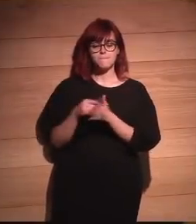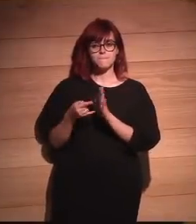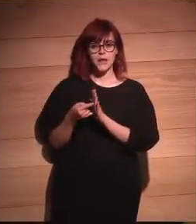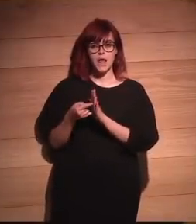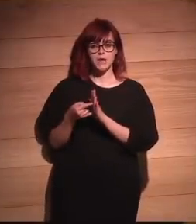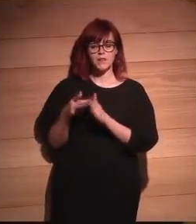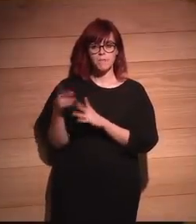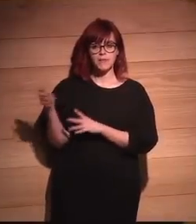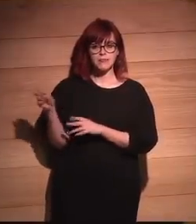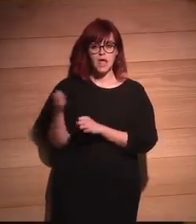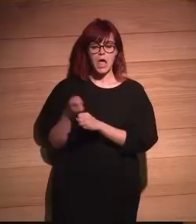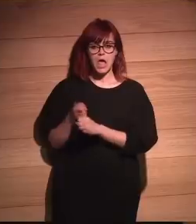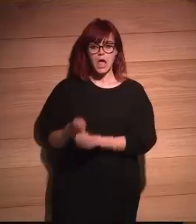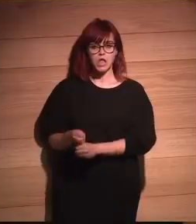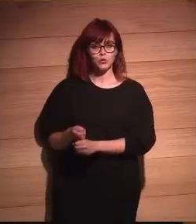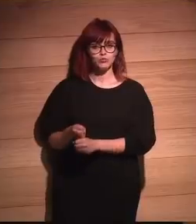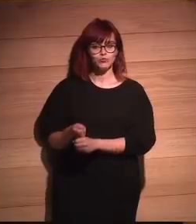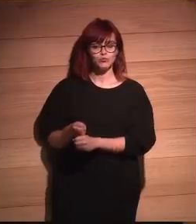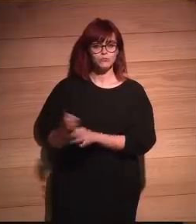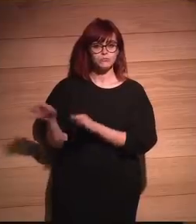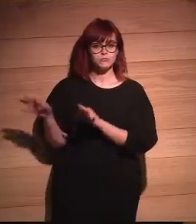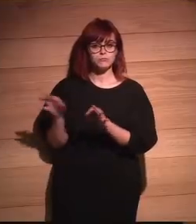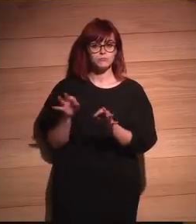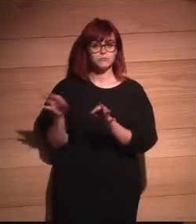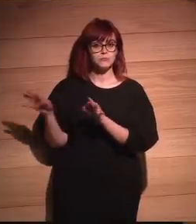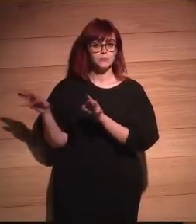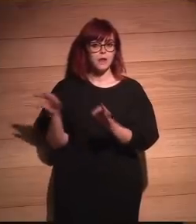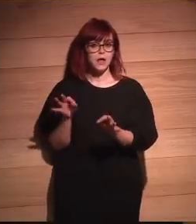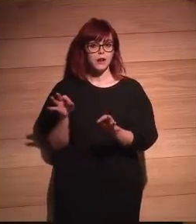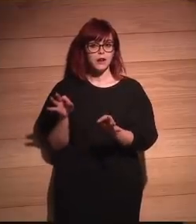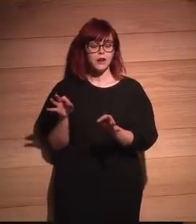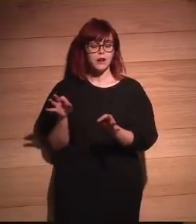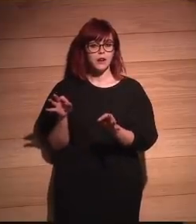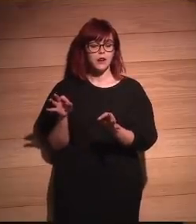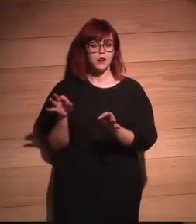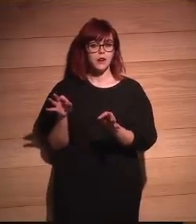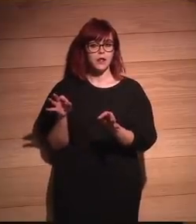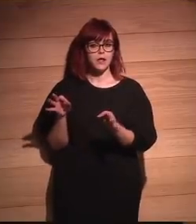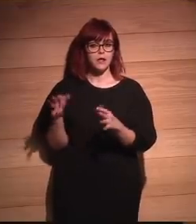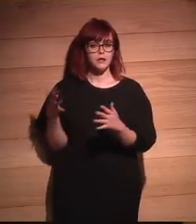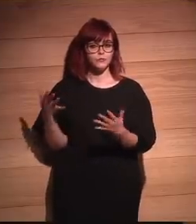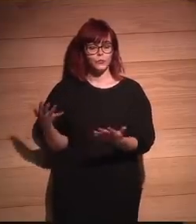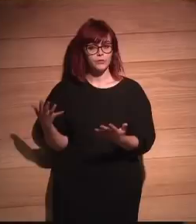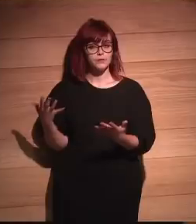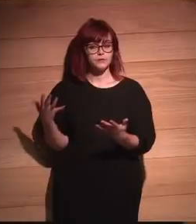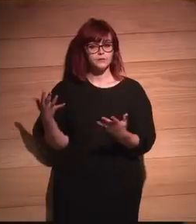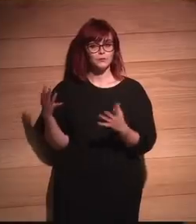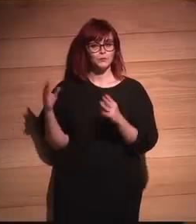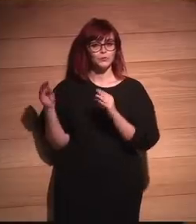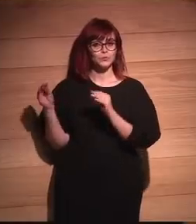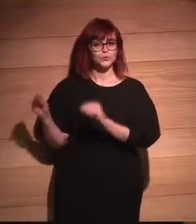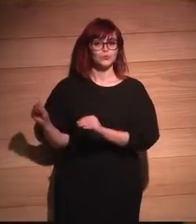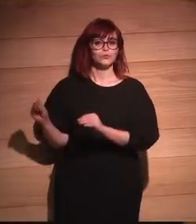de más o menos 20 años. Y precisamente ese es el abordaje